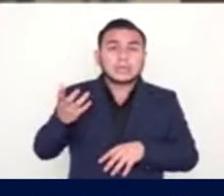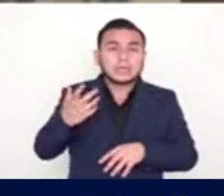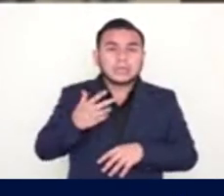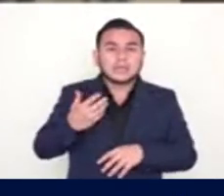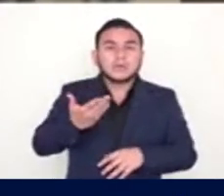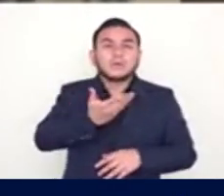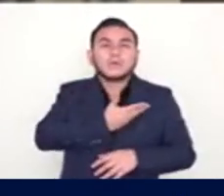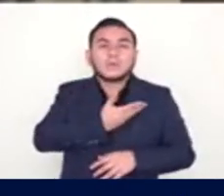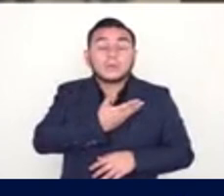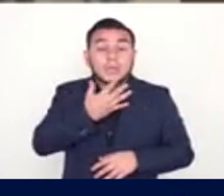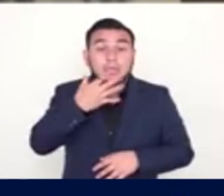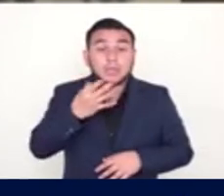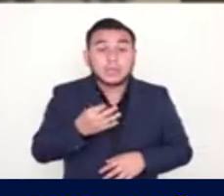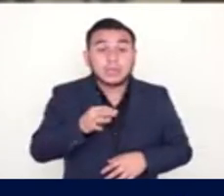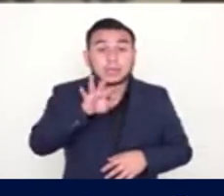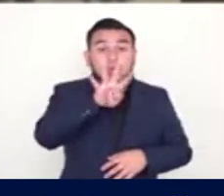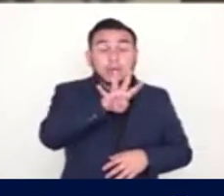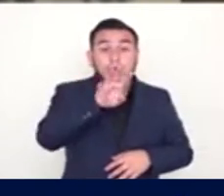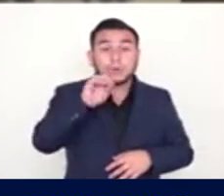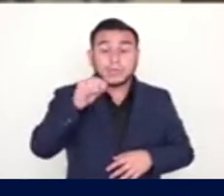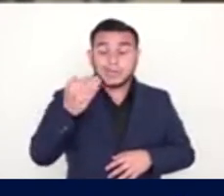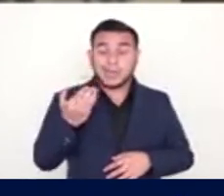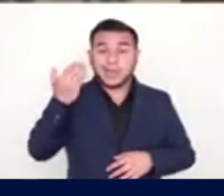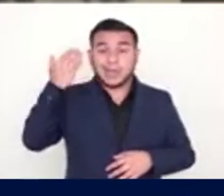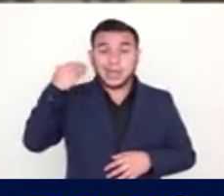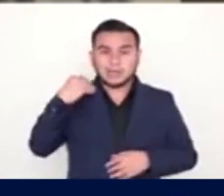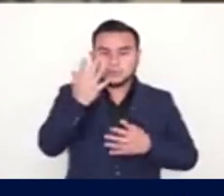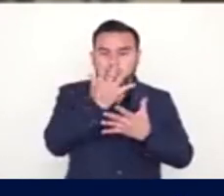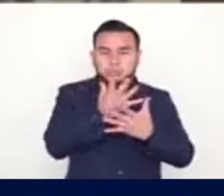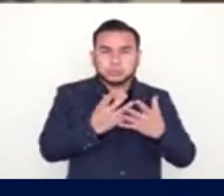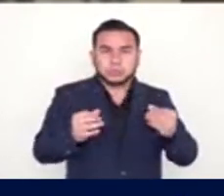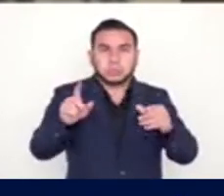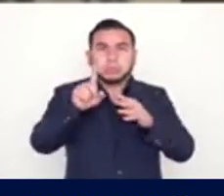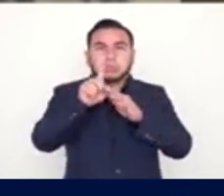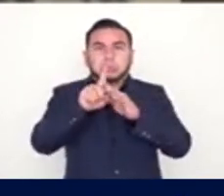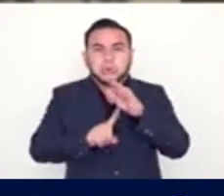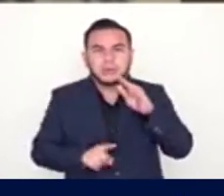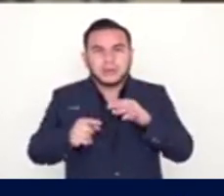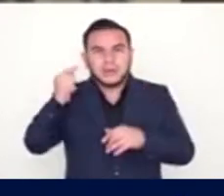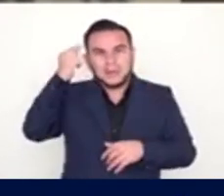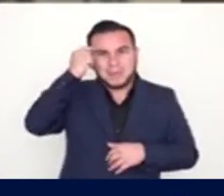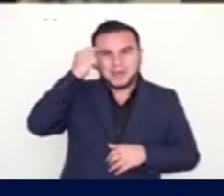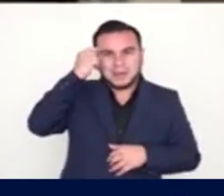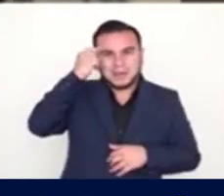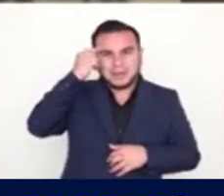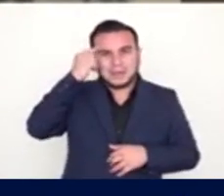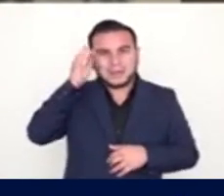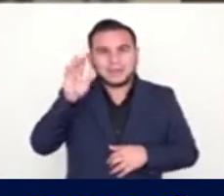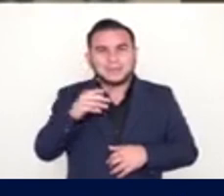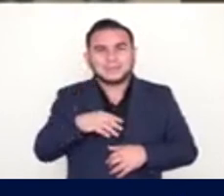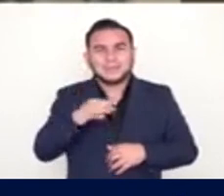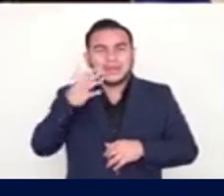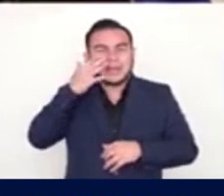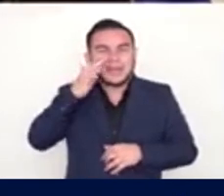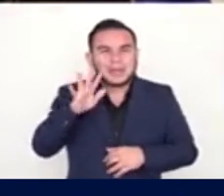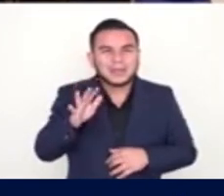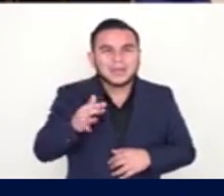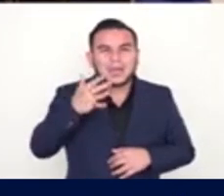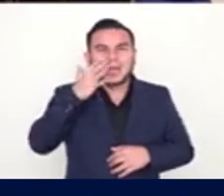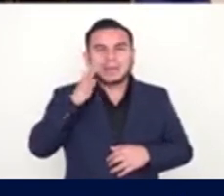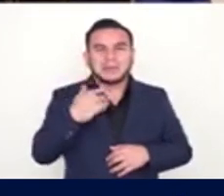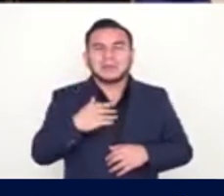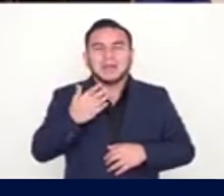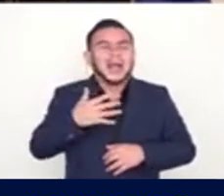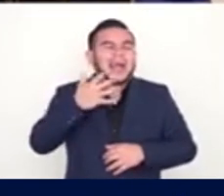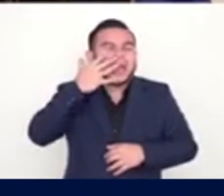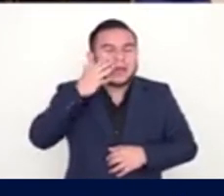inculpara a alguien, tuvieron 40 años para destruirlos. Y sería absurdo pensar, bueno, te voy a poner un ejemplo. Suponete que ahí están